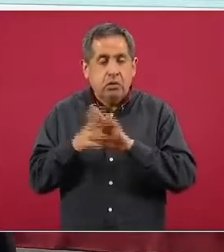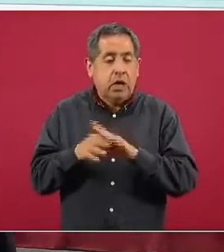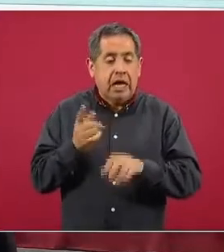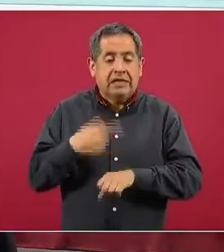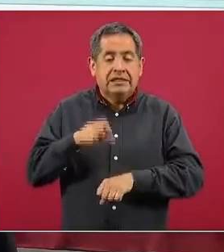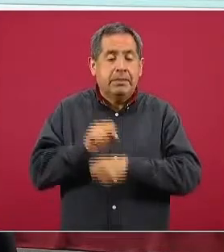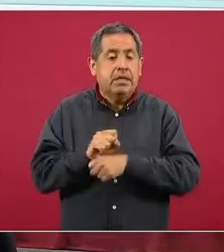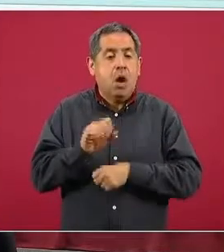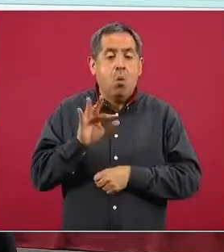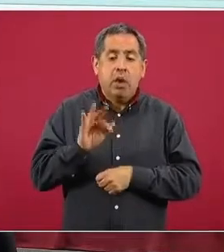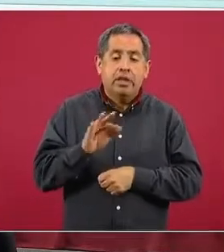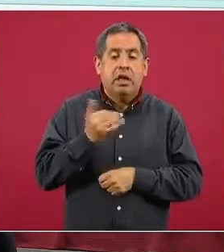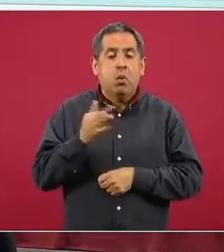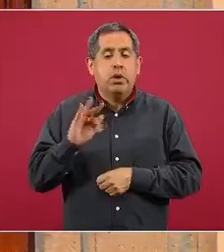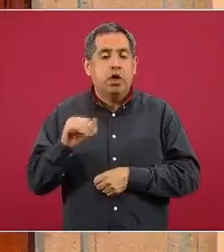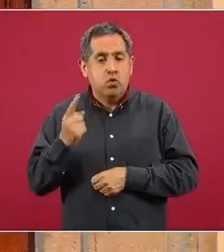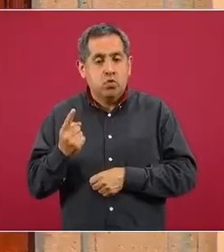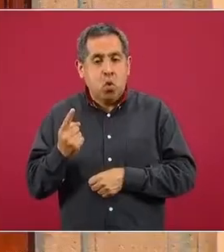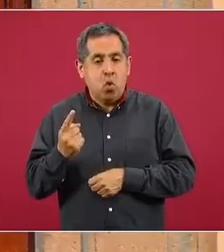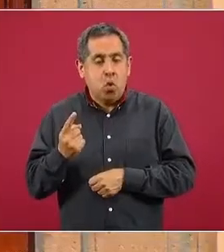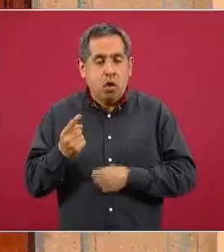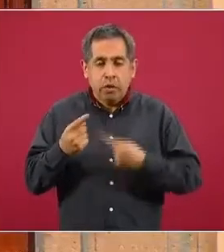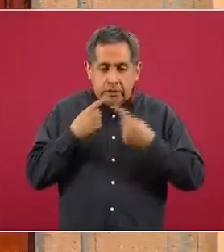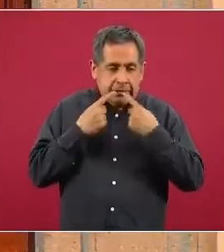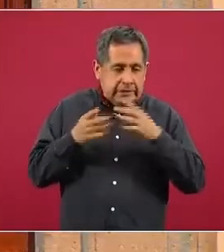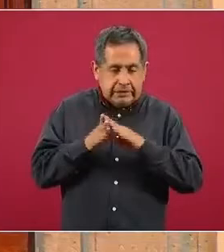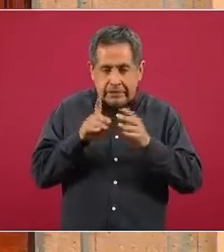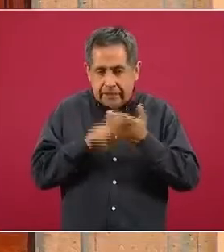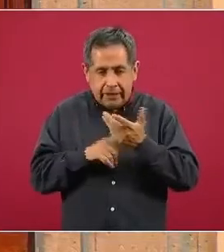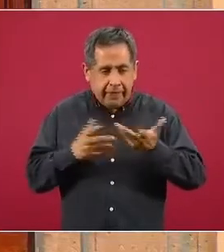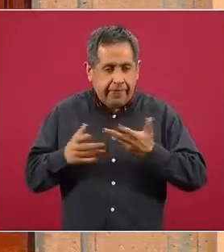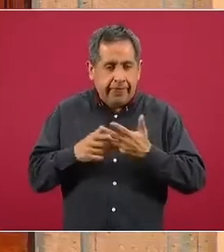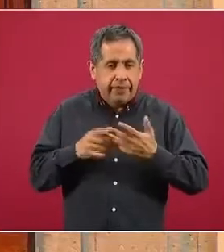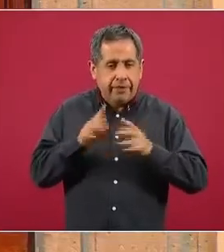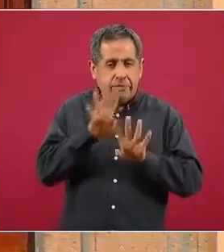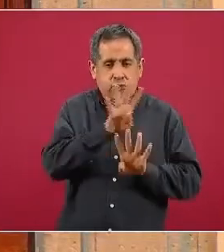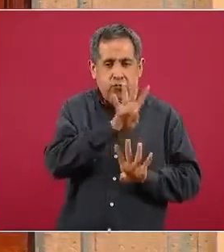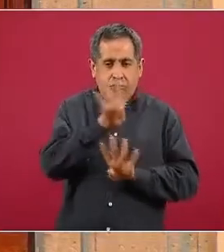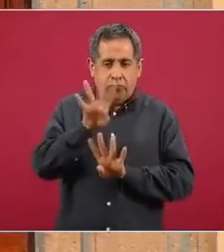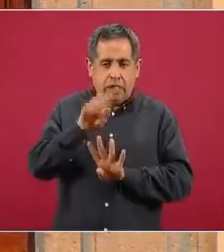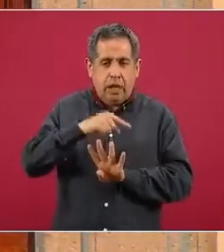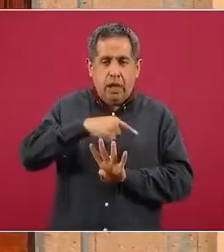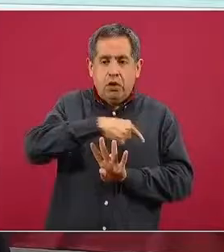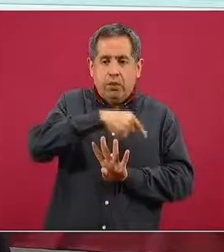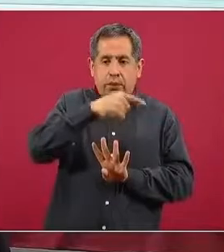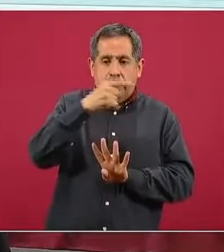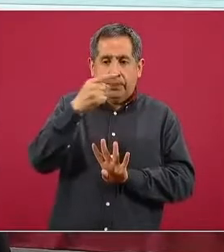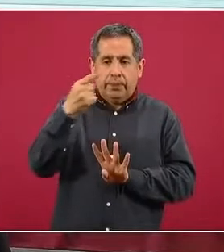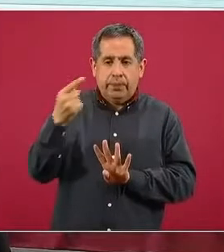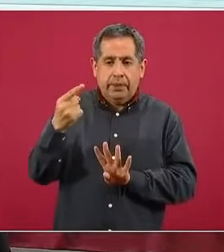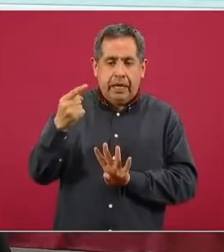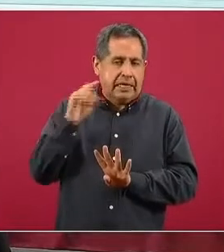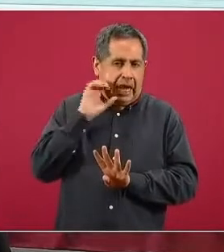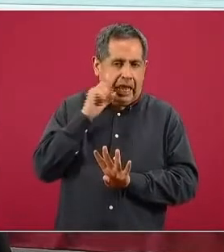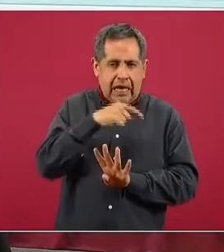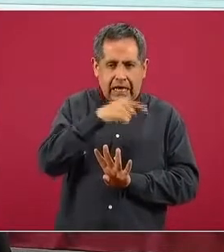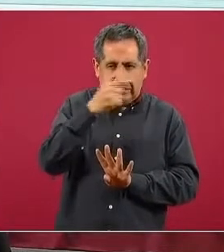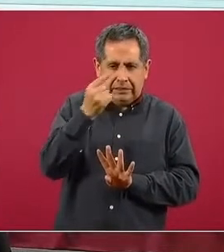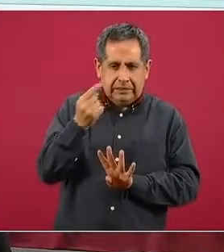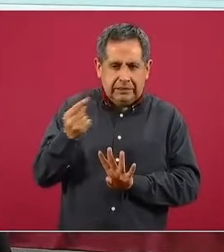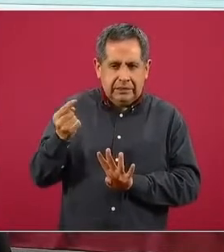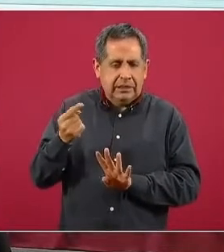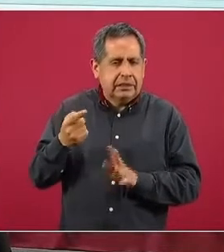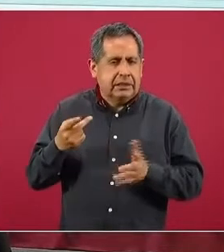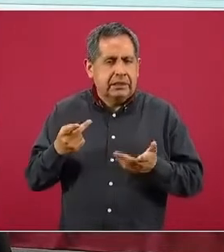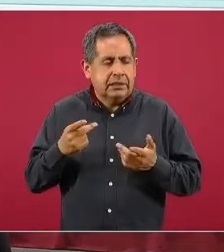semana 40 y 41 en el comportamiento de la línea de color naranja, que precisamente es cómo se ha